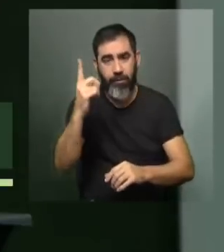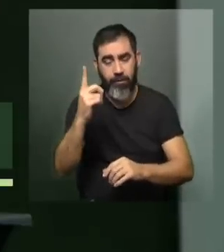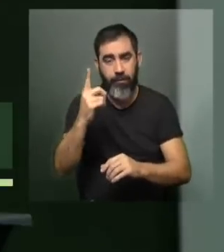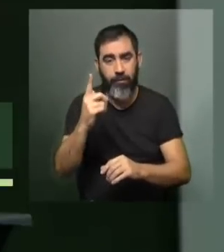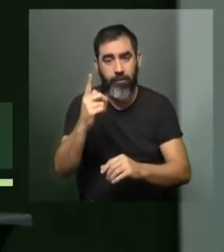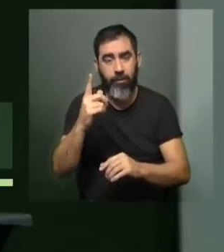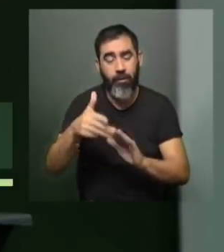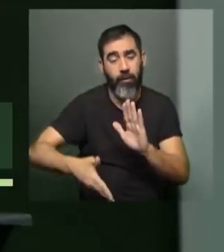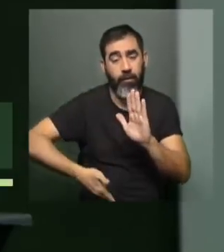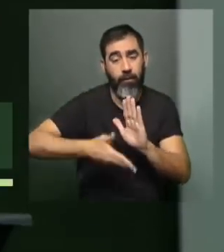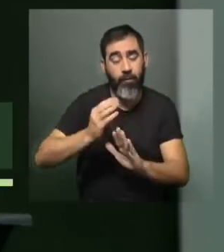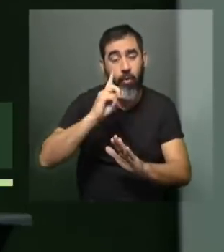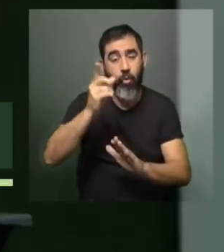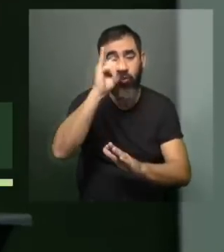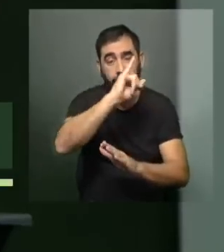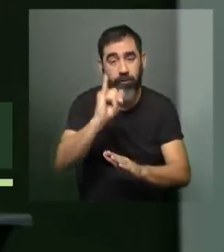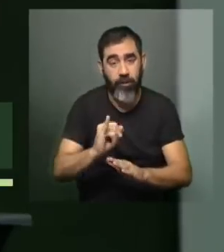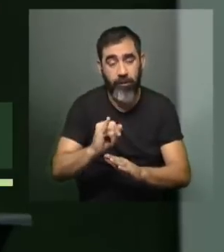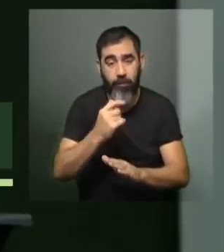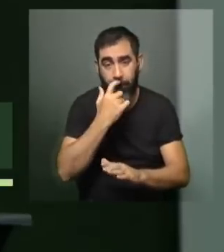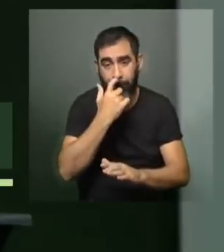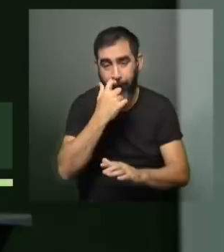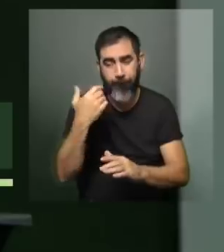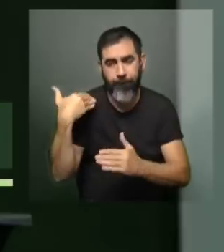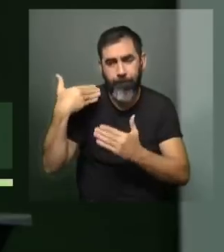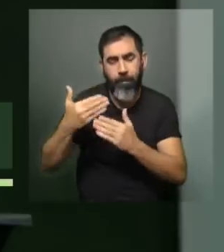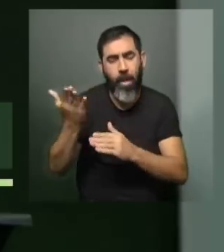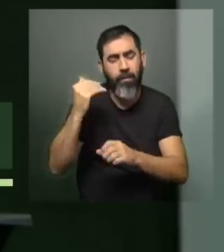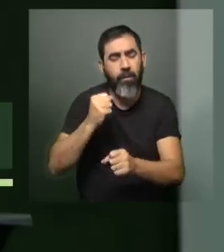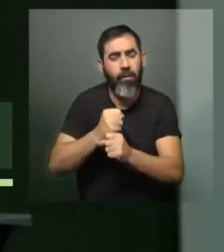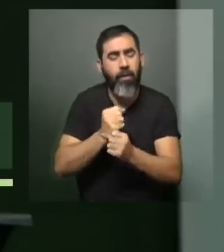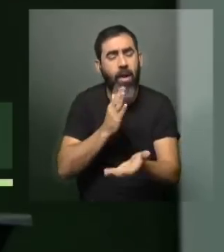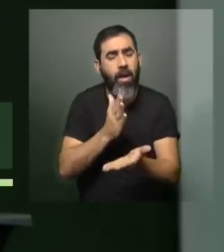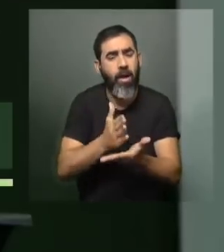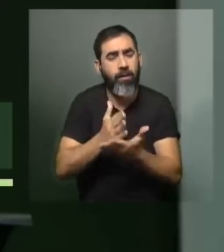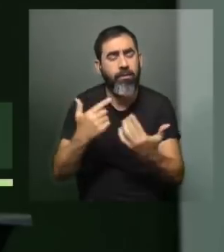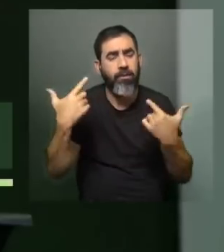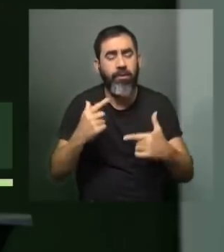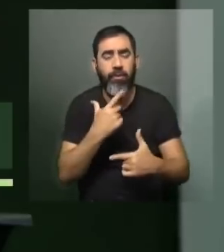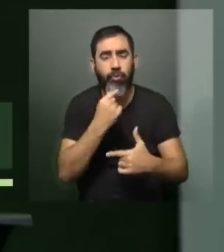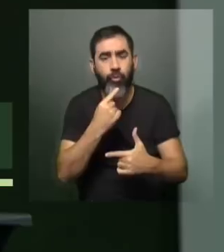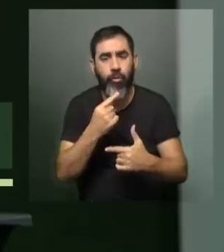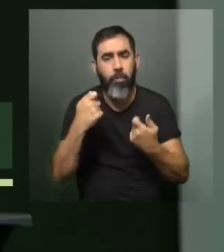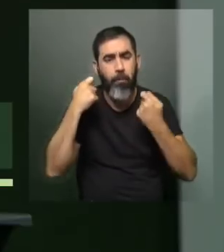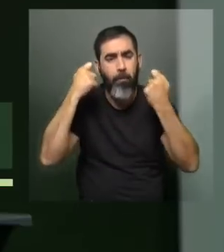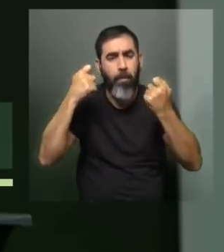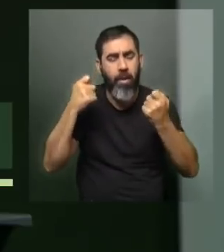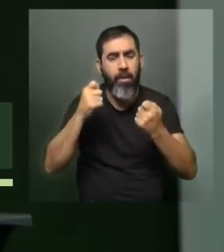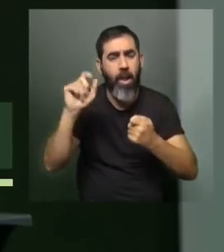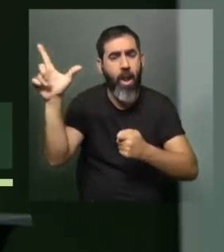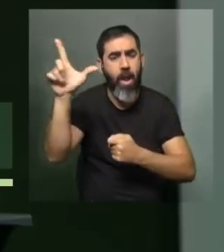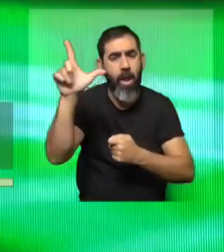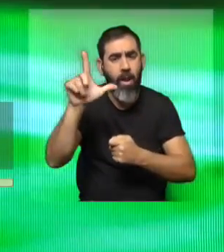de la salida de Santiago González venés trabajando ya como asesor en el Ministerio del interior militancia mucho con Jorge